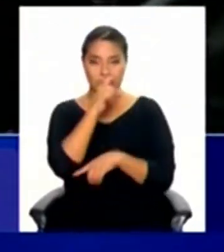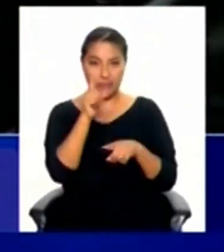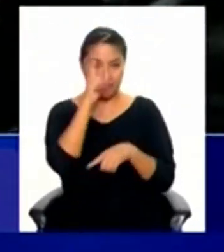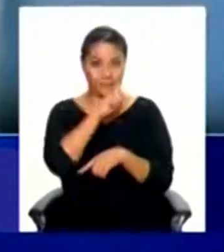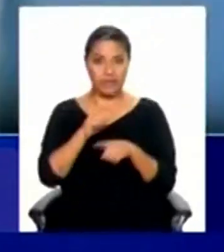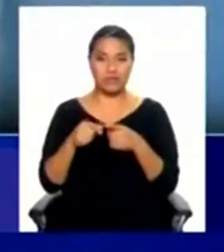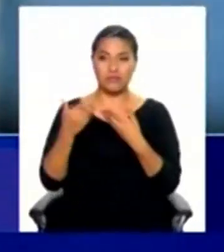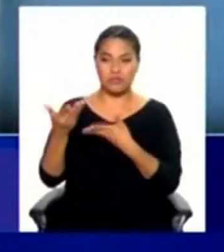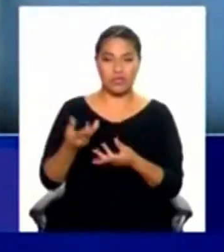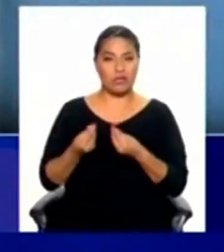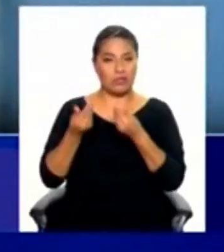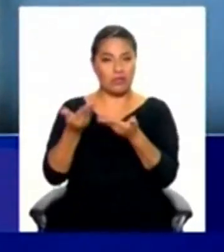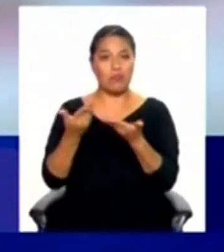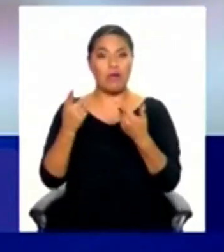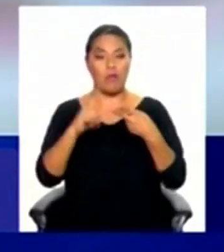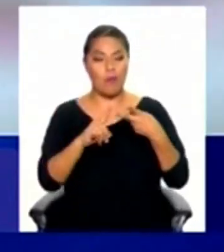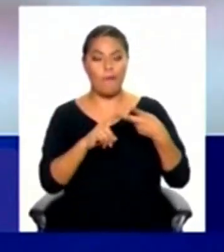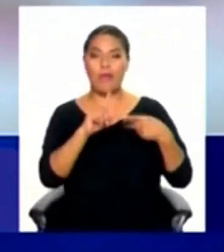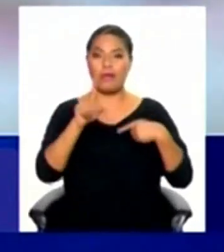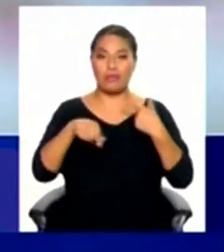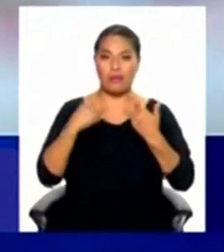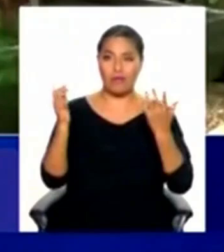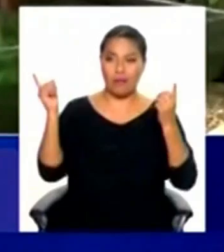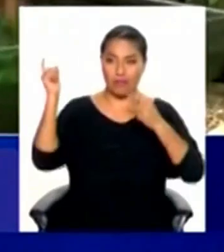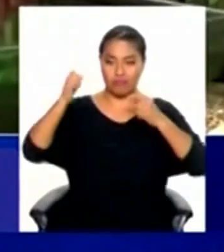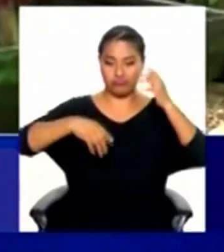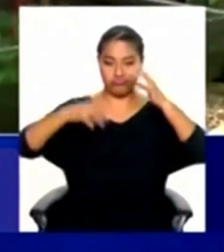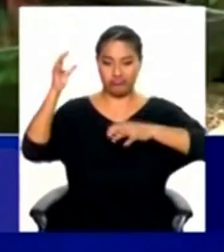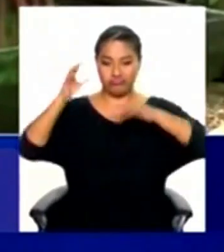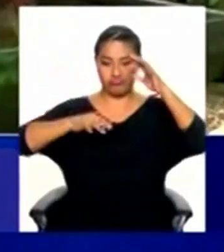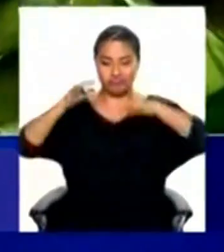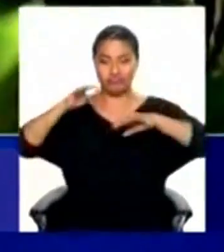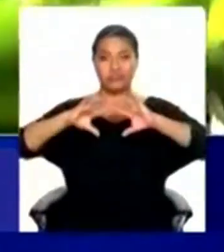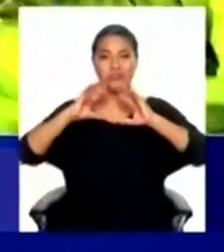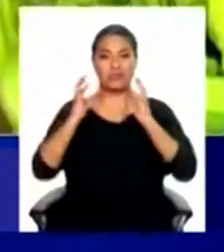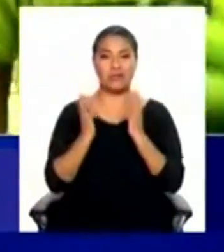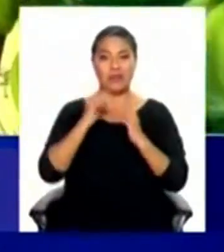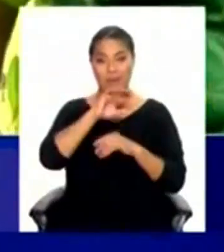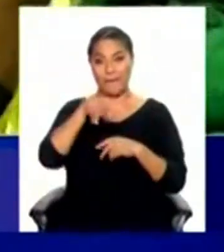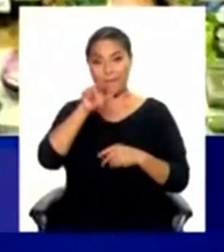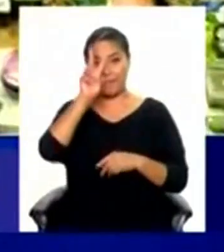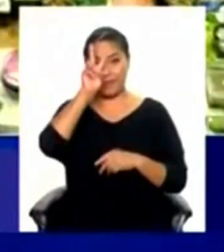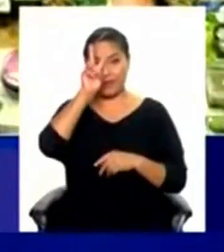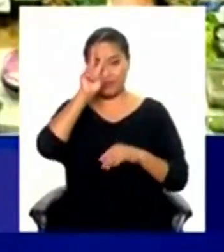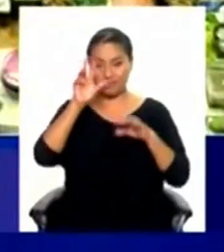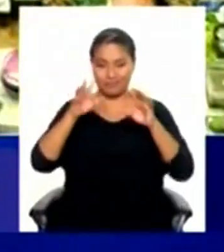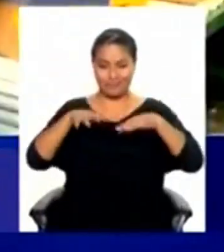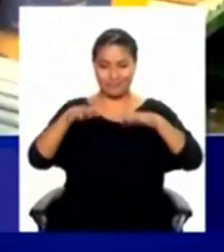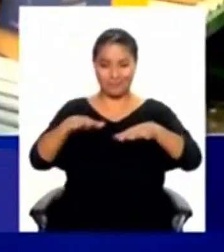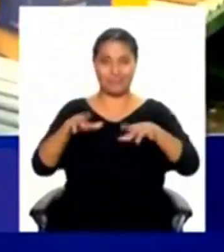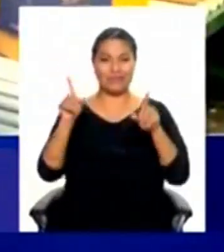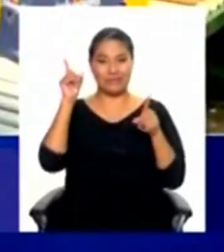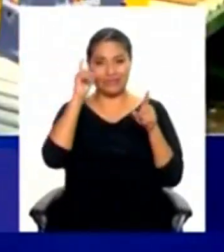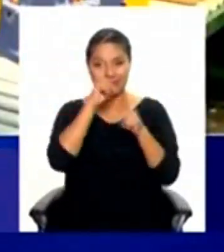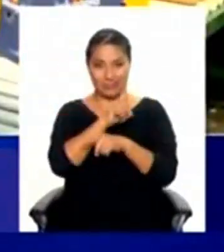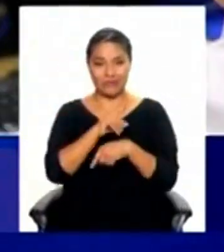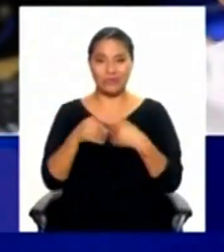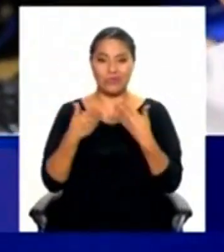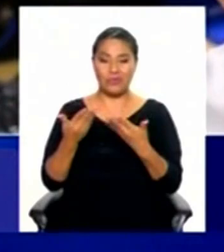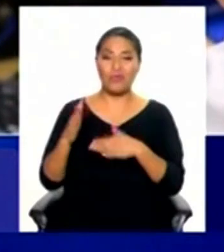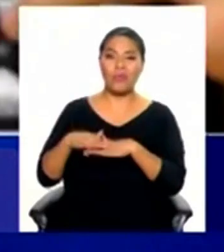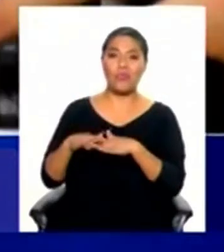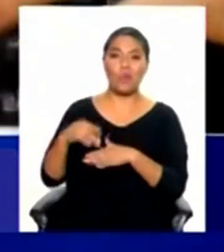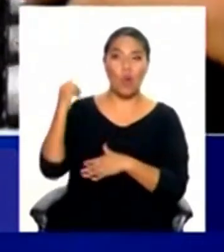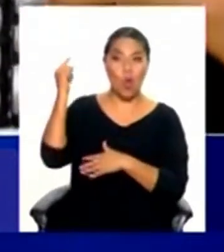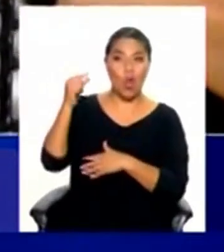eh fenómenos climáticos que efectivamente han escapado de nuestra digamos del manejo del ejecutivo del manejo de los